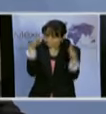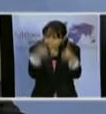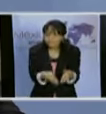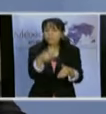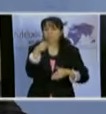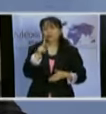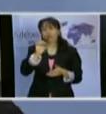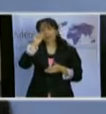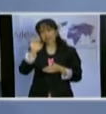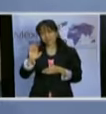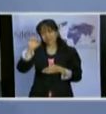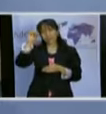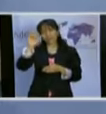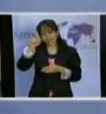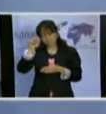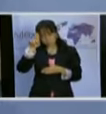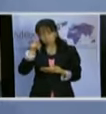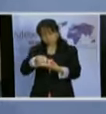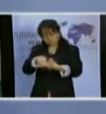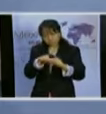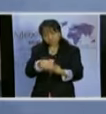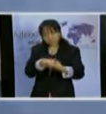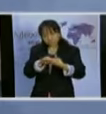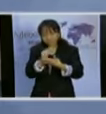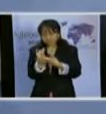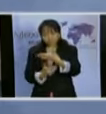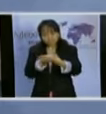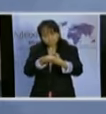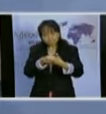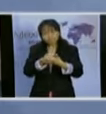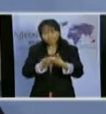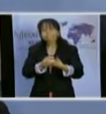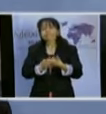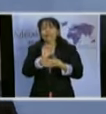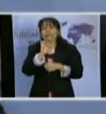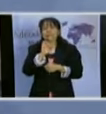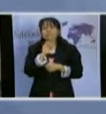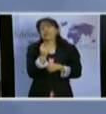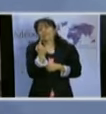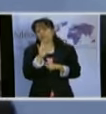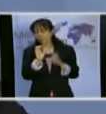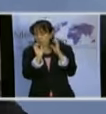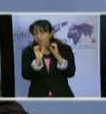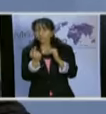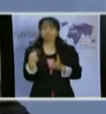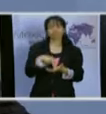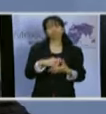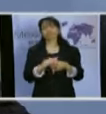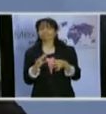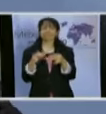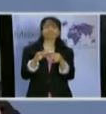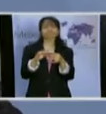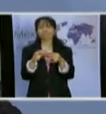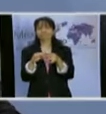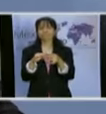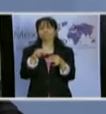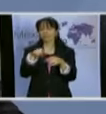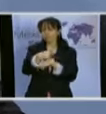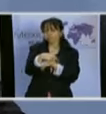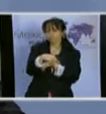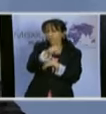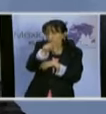SEDATU, pero tenemos que tener muy claro qué es el discurso y qué es la imagen que México va a llevar y qué son las propuestas que México va a llevar hacia afuera y a